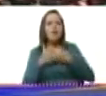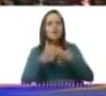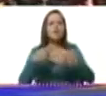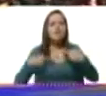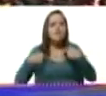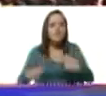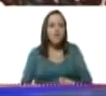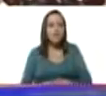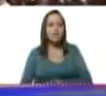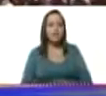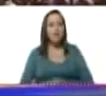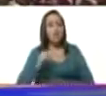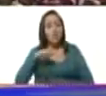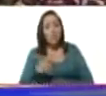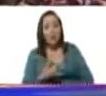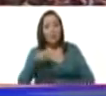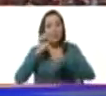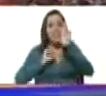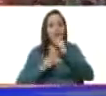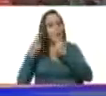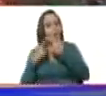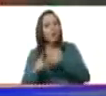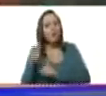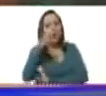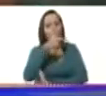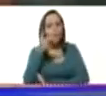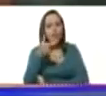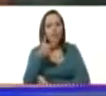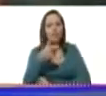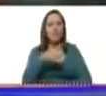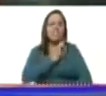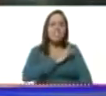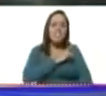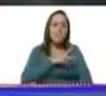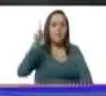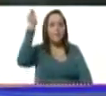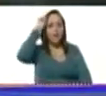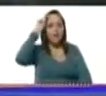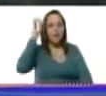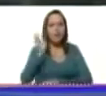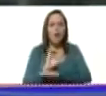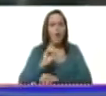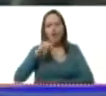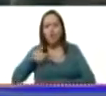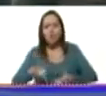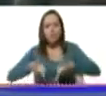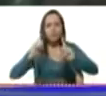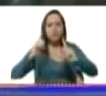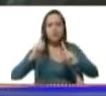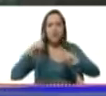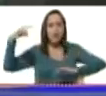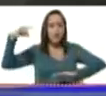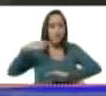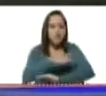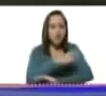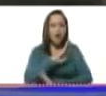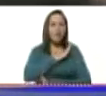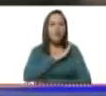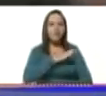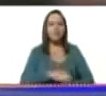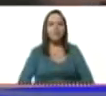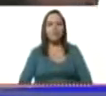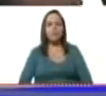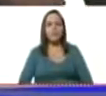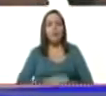se podría entender que los gobiernos de Chile, Ecuador y Perú no permitieran la llegada de los aviones de Conviasa para traer